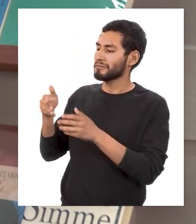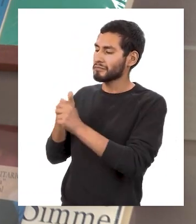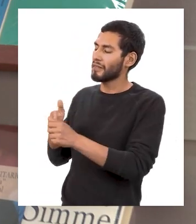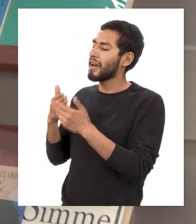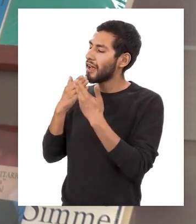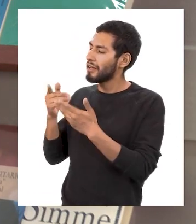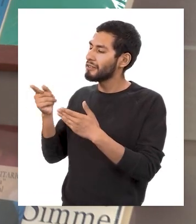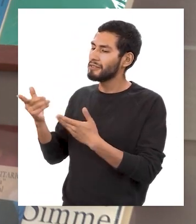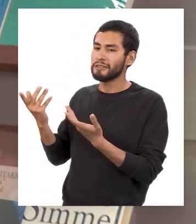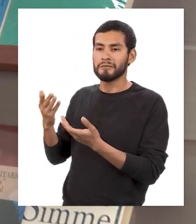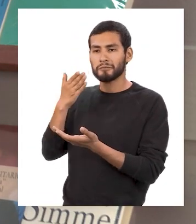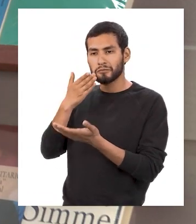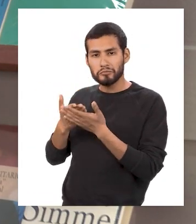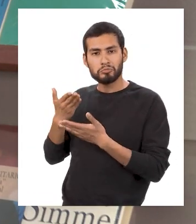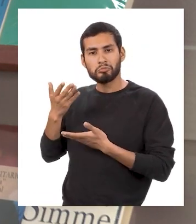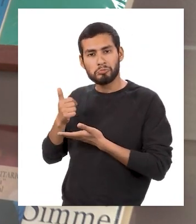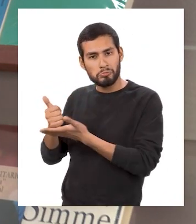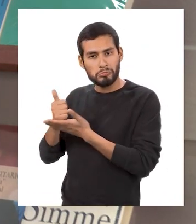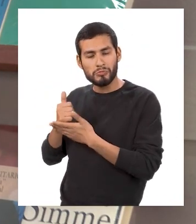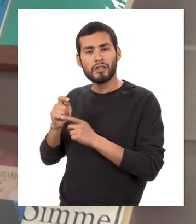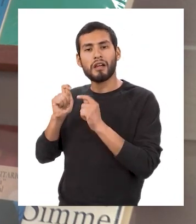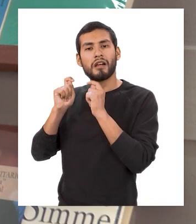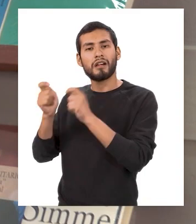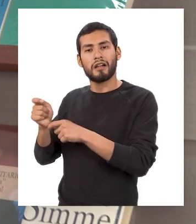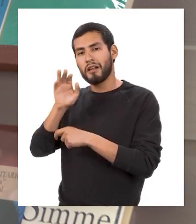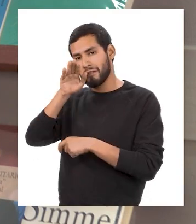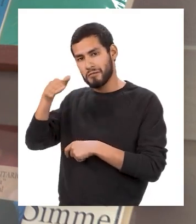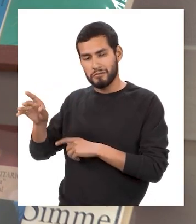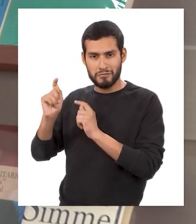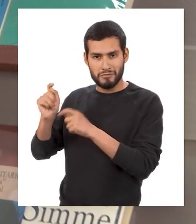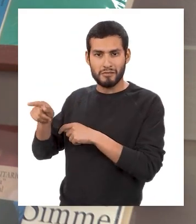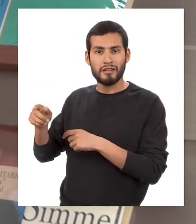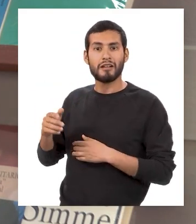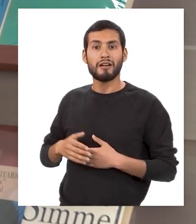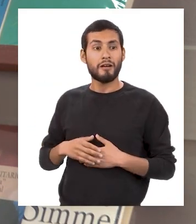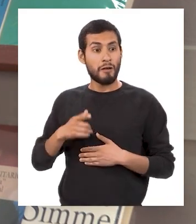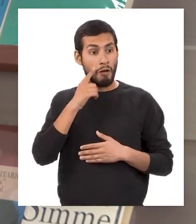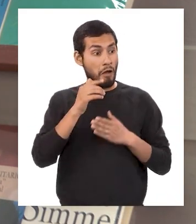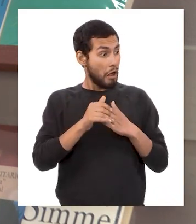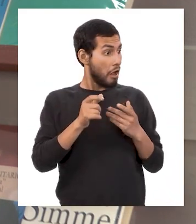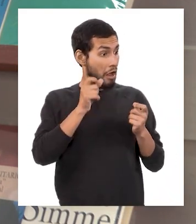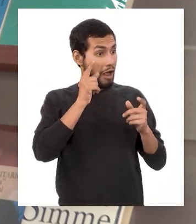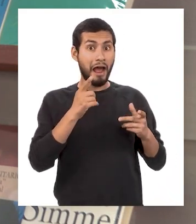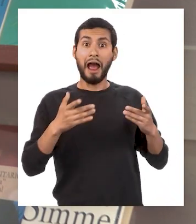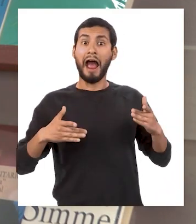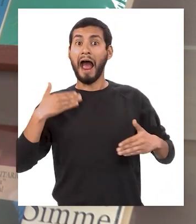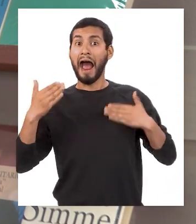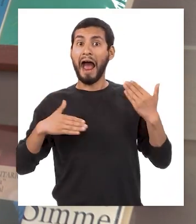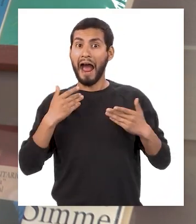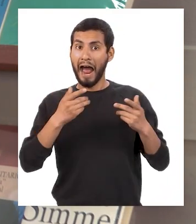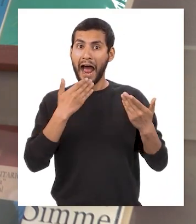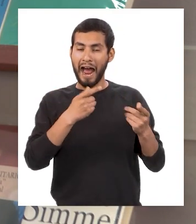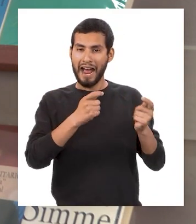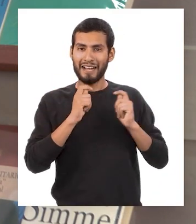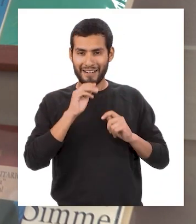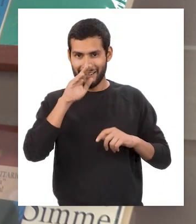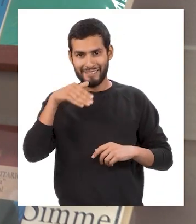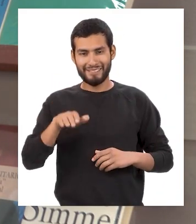aprecio que le tenía y por haber sido condescendiente con él, le regaló el elefante. El muchacho no pudo contener la